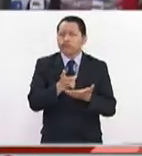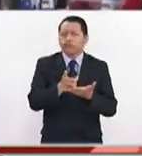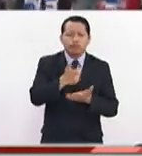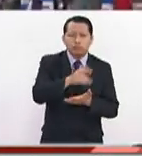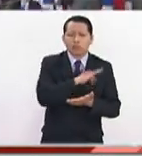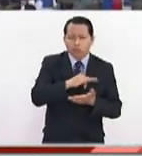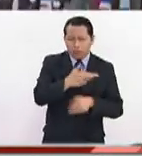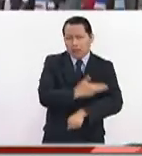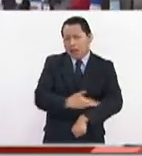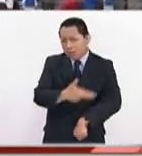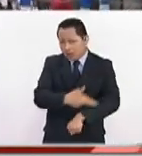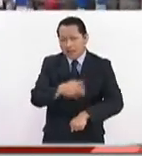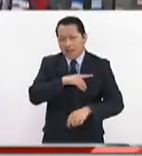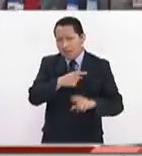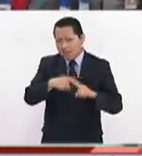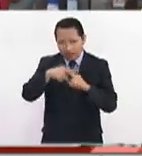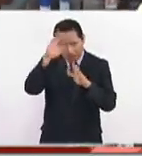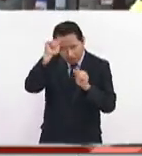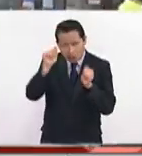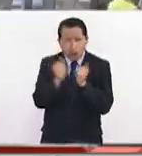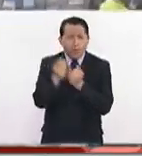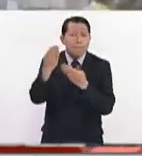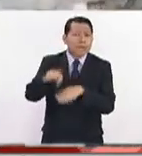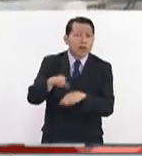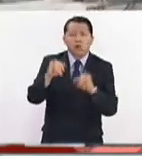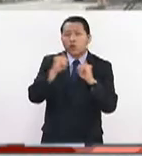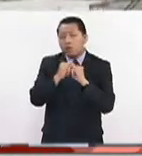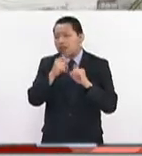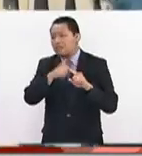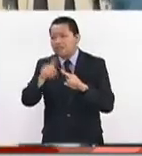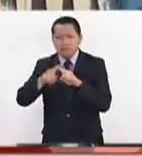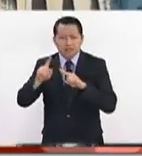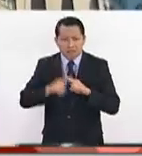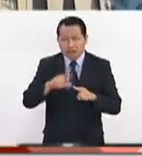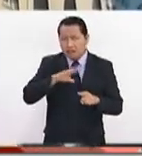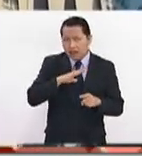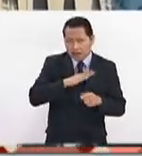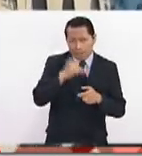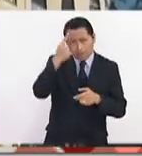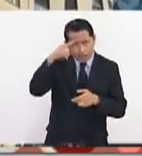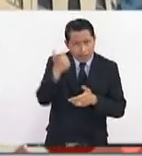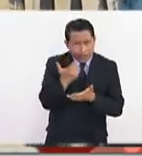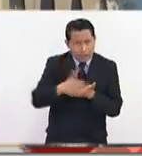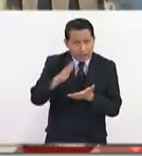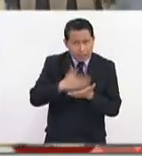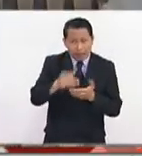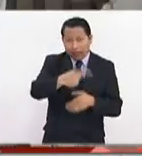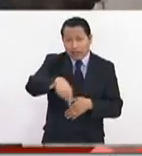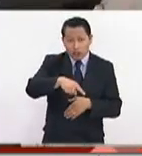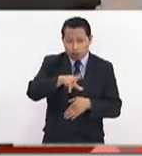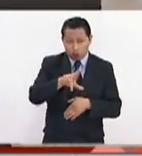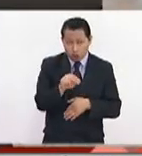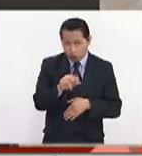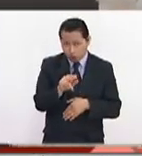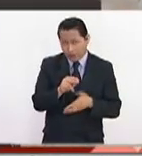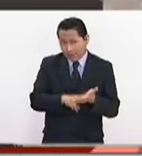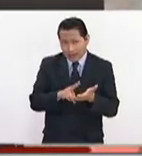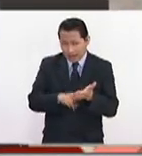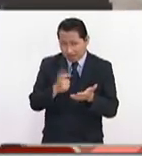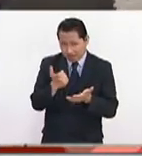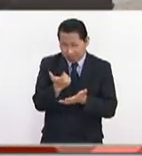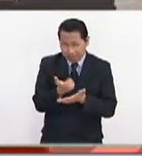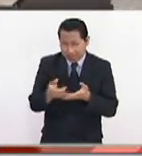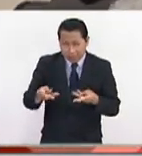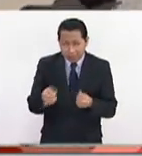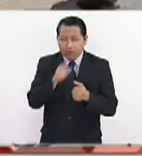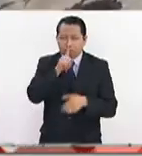facilitar trámites, ya tenemos distintos convenios con bancos, instituciones financieras, instituciones crediticias, para que a ellos no les cueste,